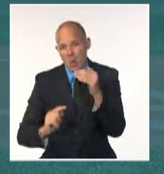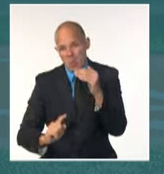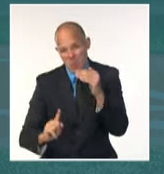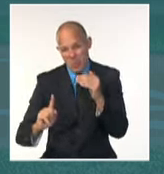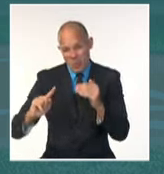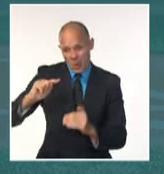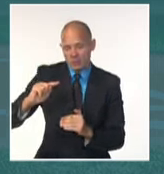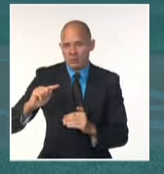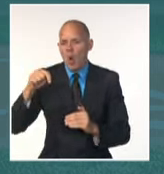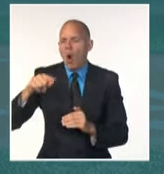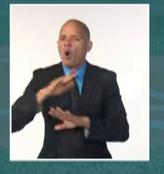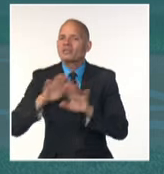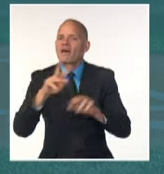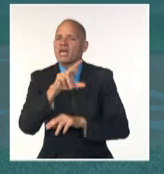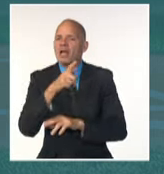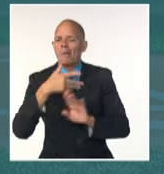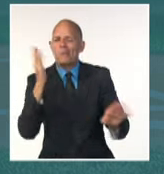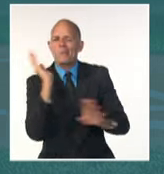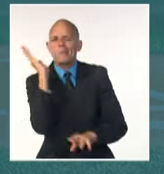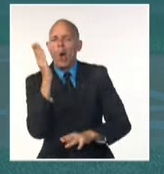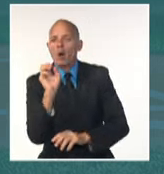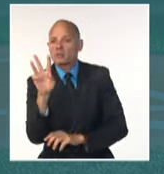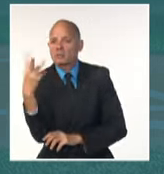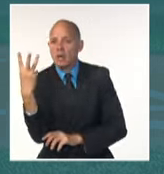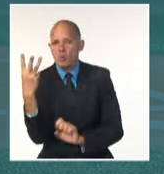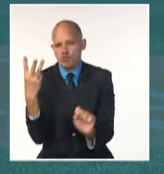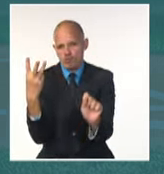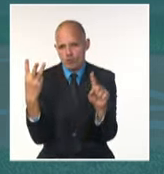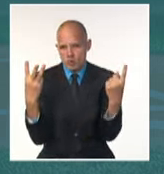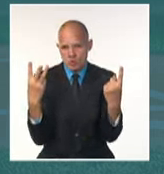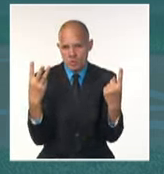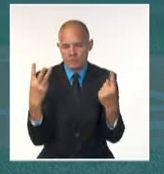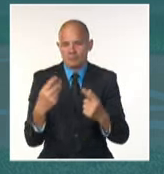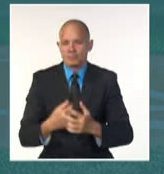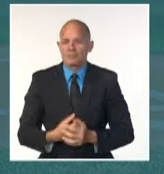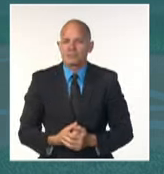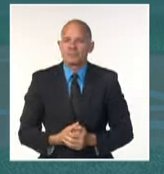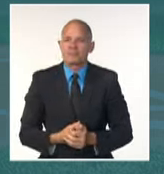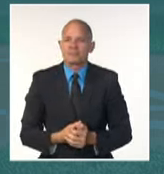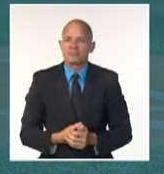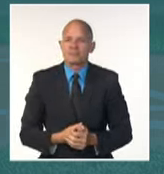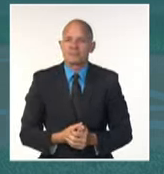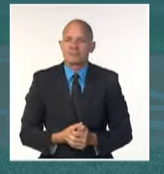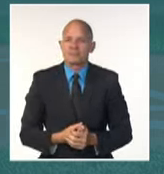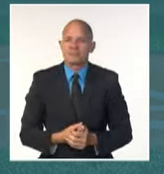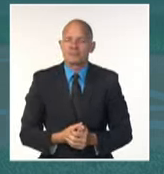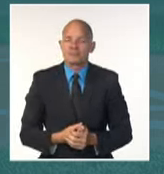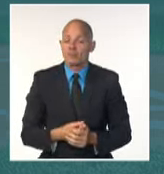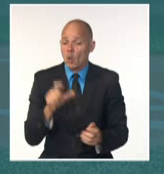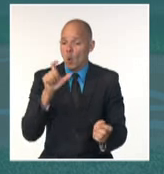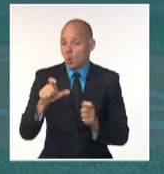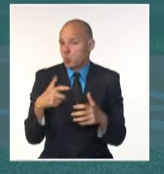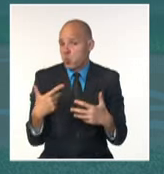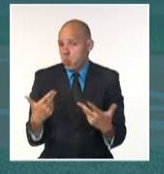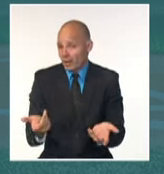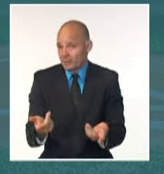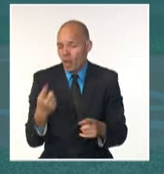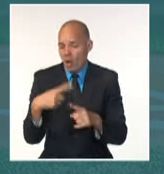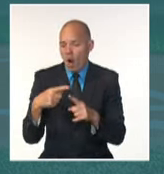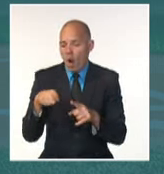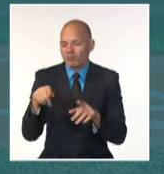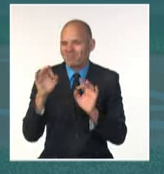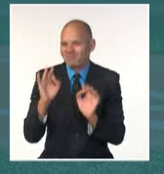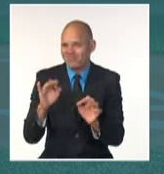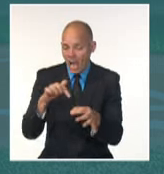a los villaclareños en el Sandino 3-1 con Joandri Daudinó y Leonardo Moreira en la Lomita. Por último, en duelo de sotaneros, la